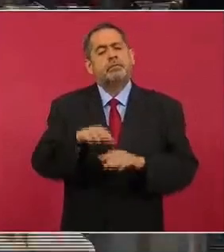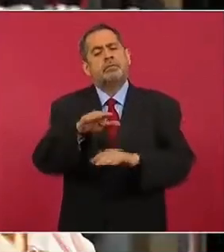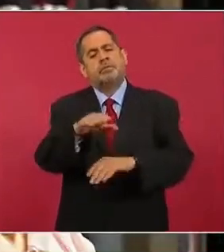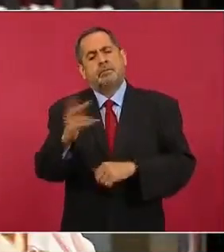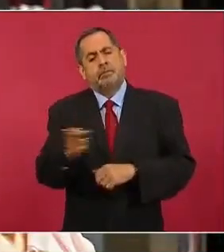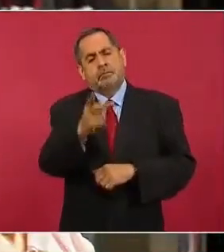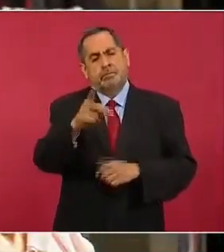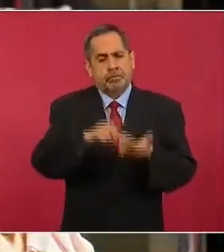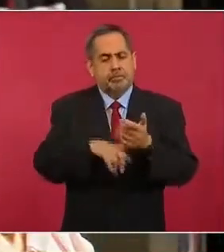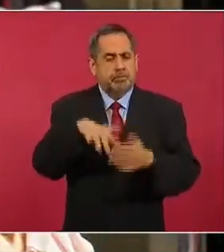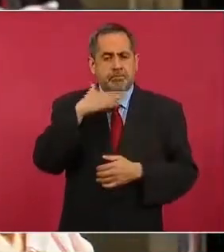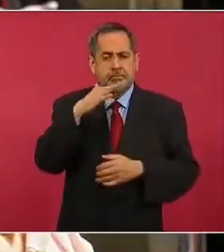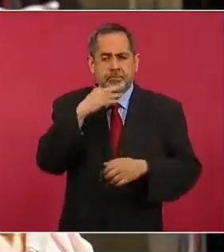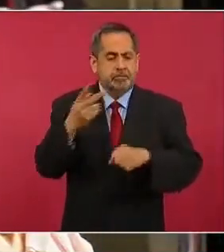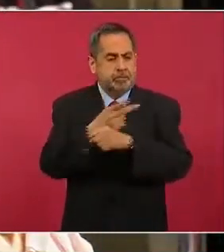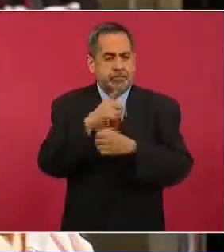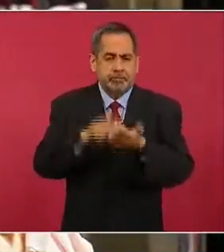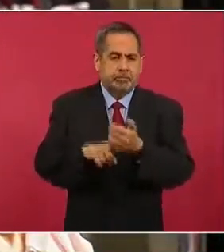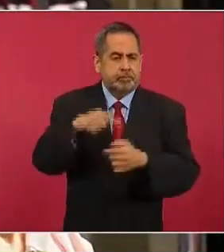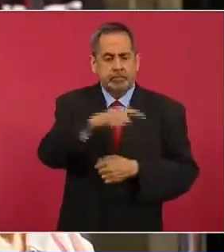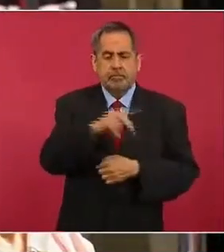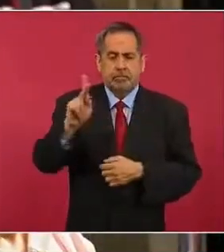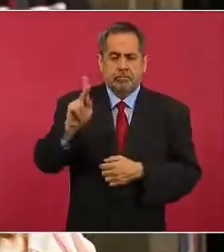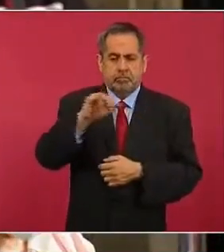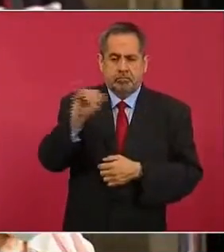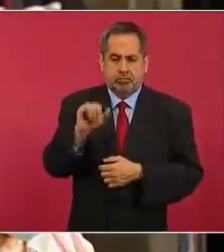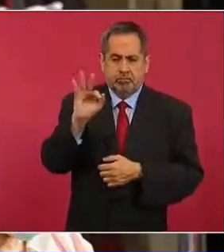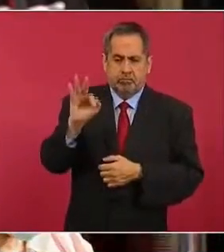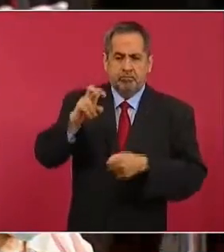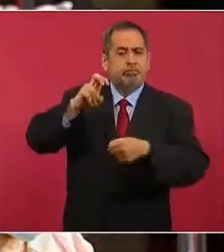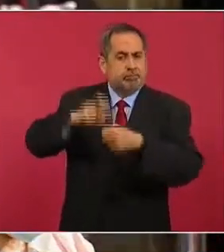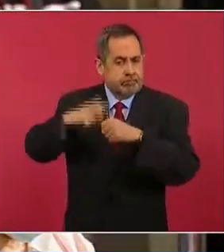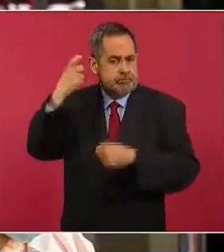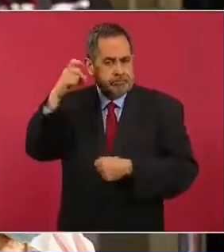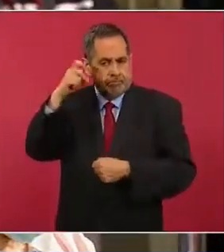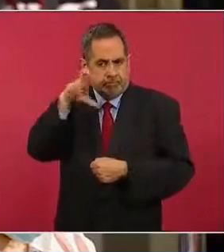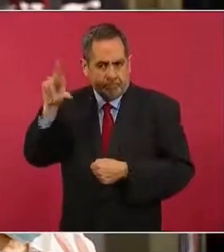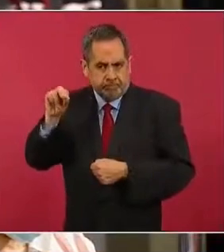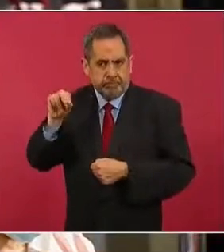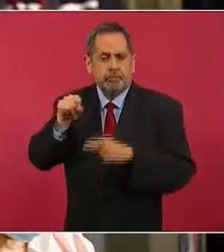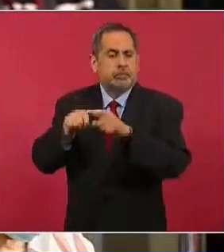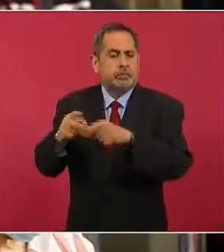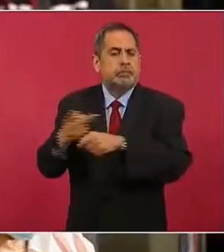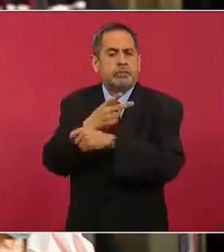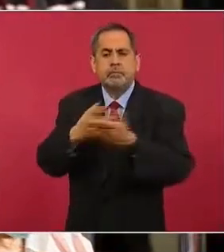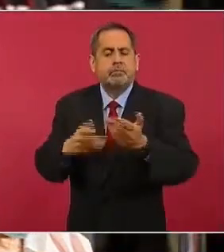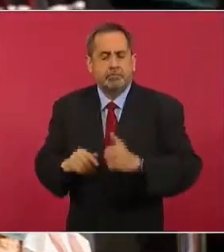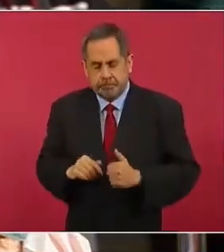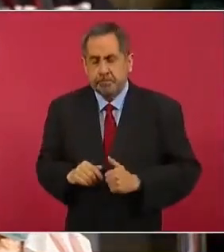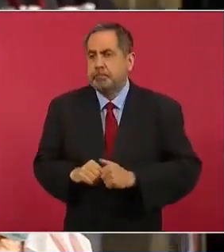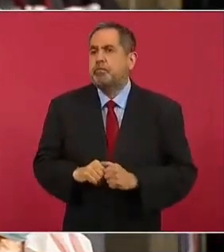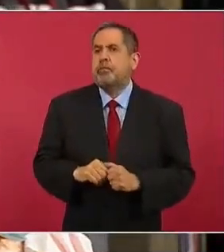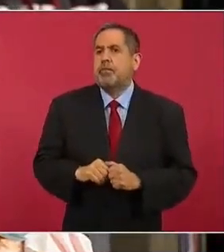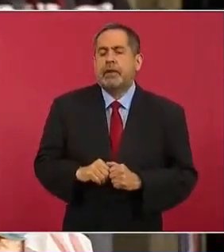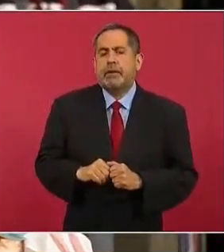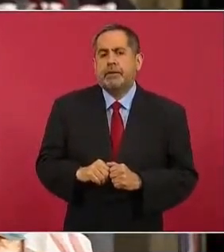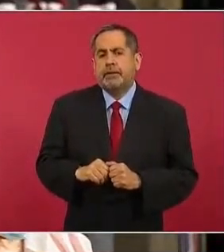de corrupción que está habiendo en el Poder Judicial en Quintana Roo. Resulta que ha